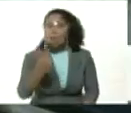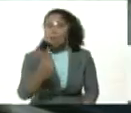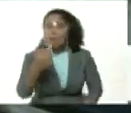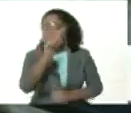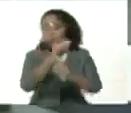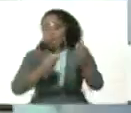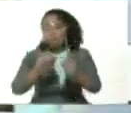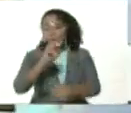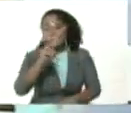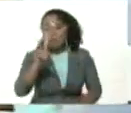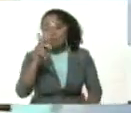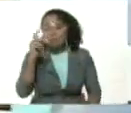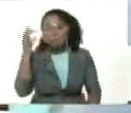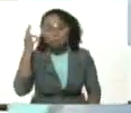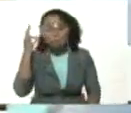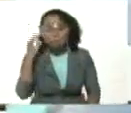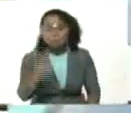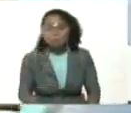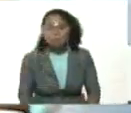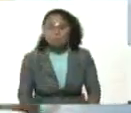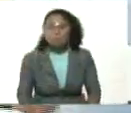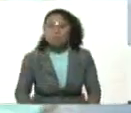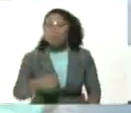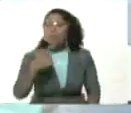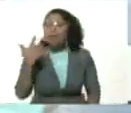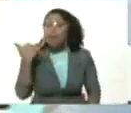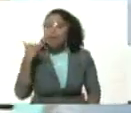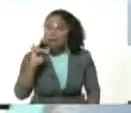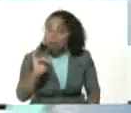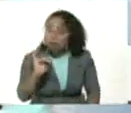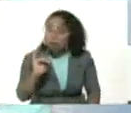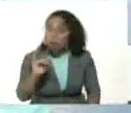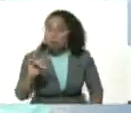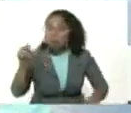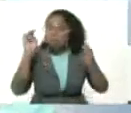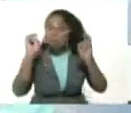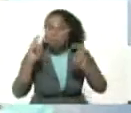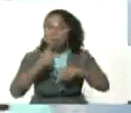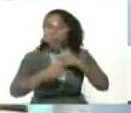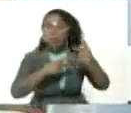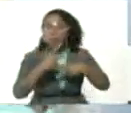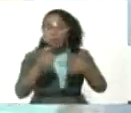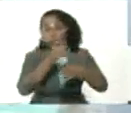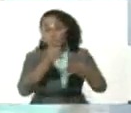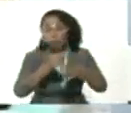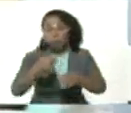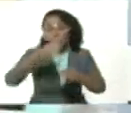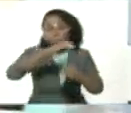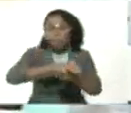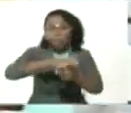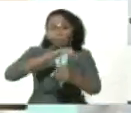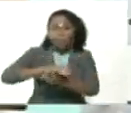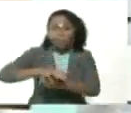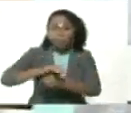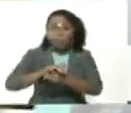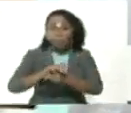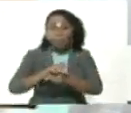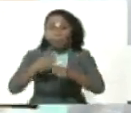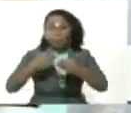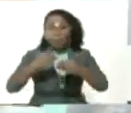viceministra Villegas, tenemos en el caso de nuestra línea de productos envasados, tenemos los